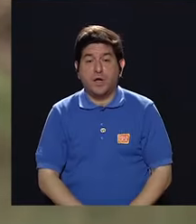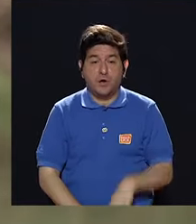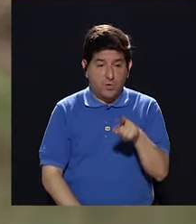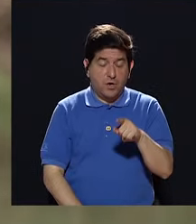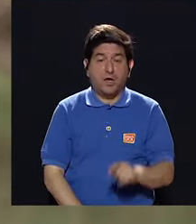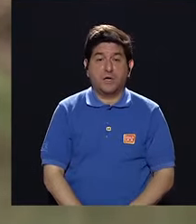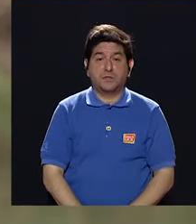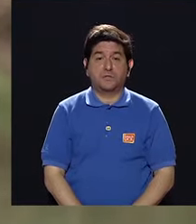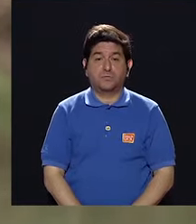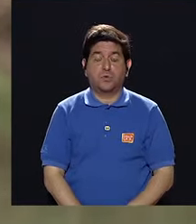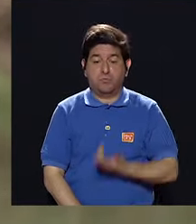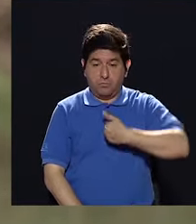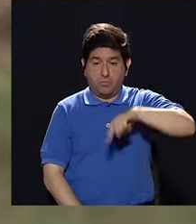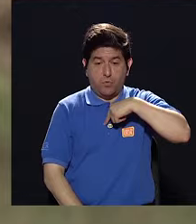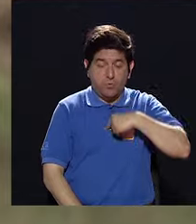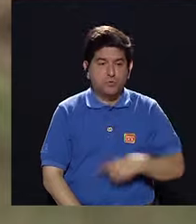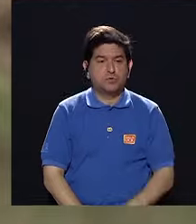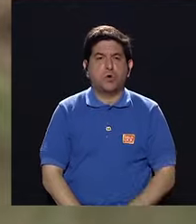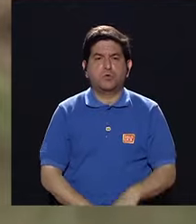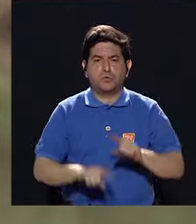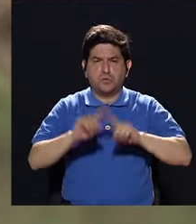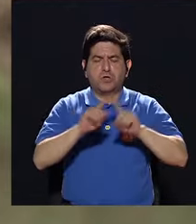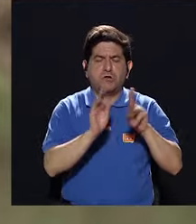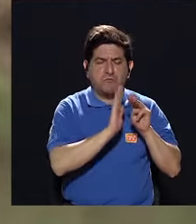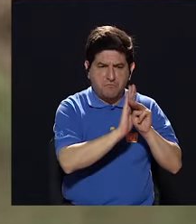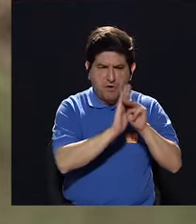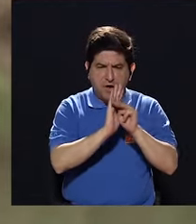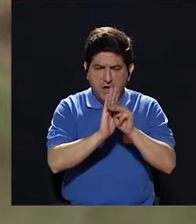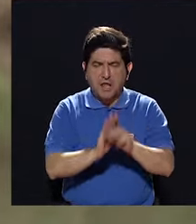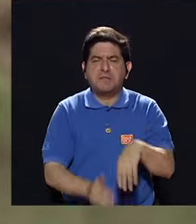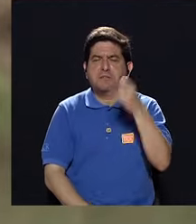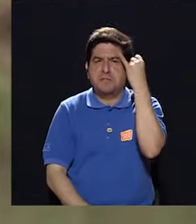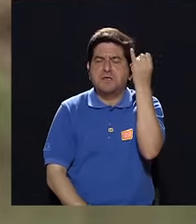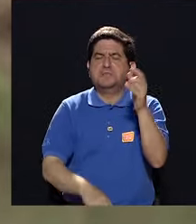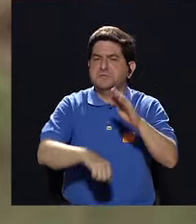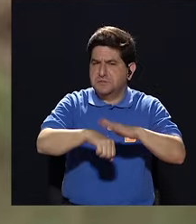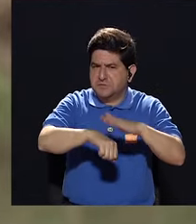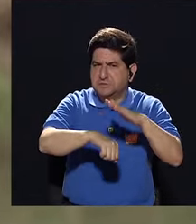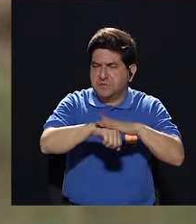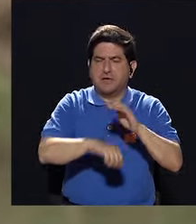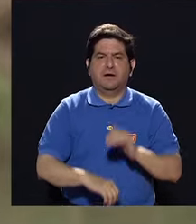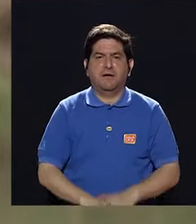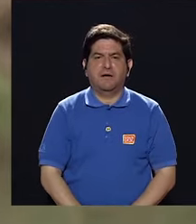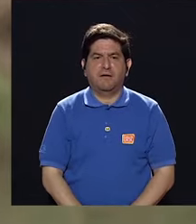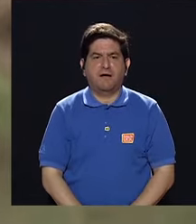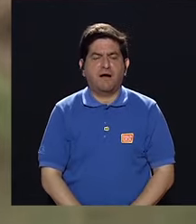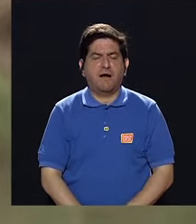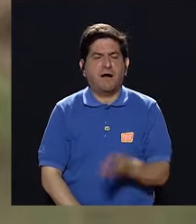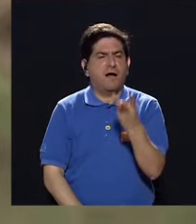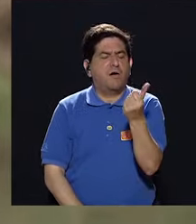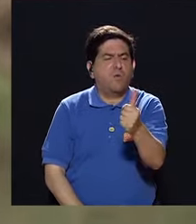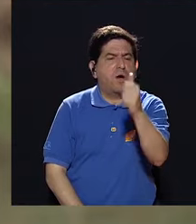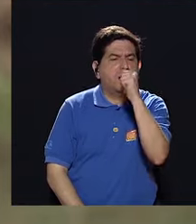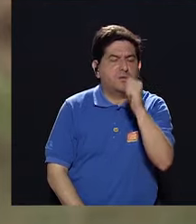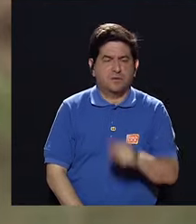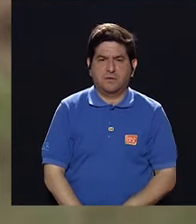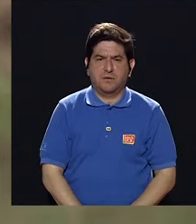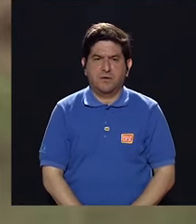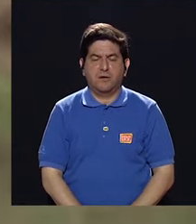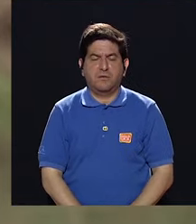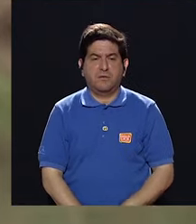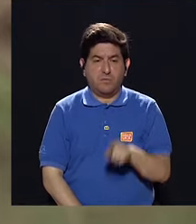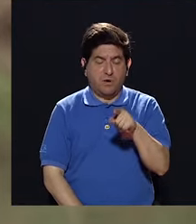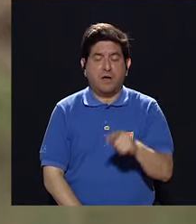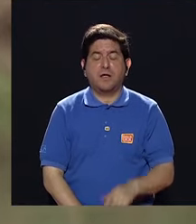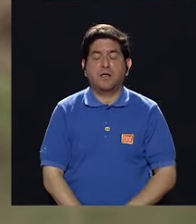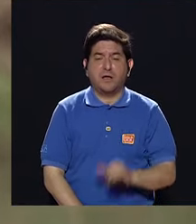se tiene, que en principio pues tenemos varios modelos que nos dan una buena idea de qué caudal hay, qué volumen